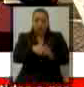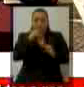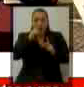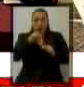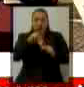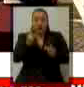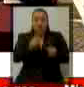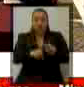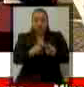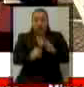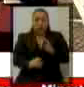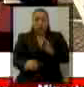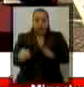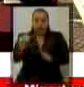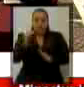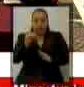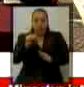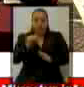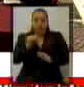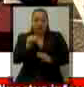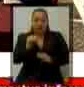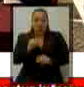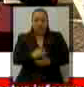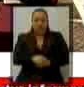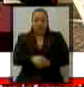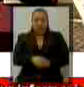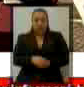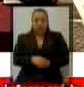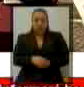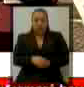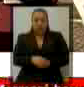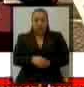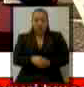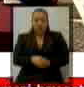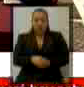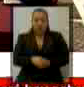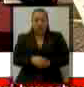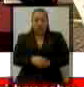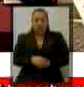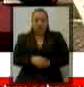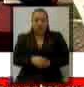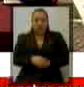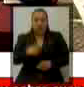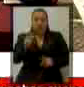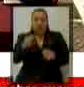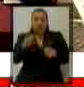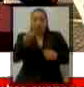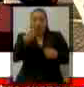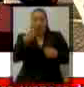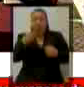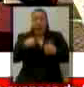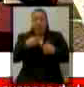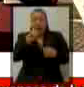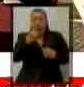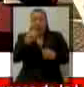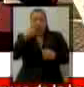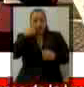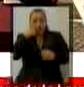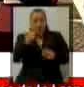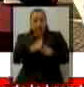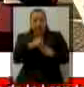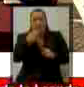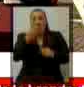las más elevadas, digamos carnívoros, y acá, digamos simios, por poner,